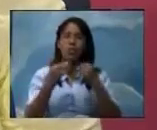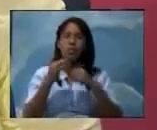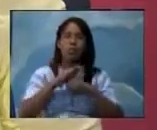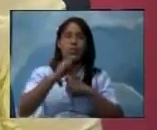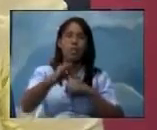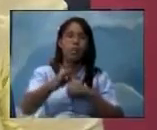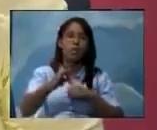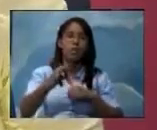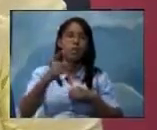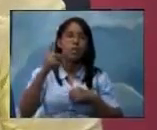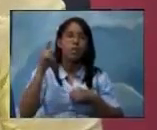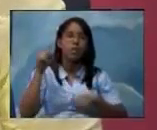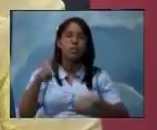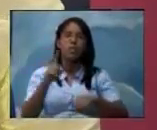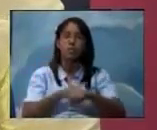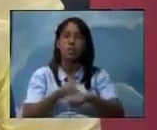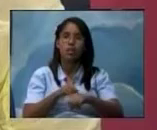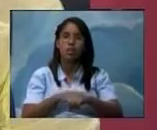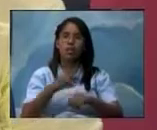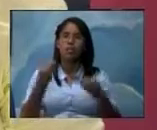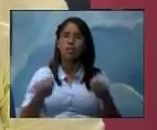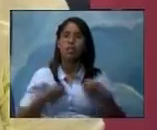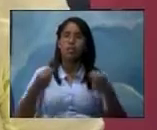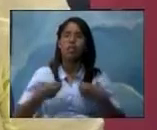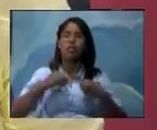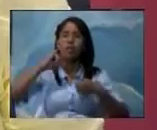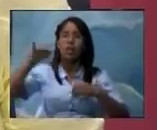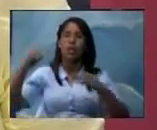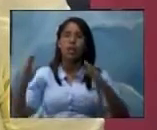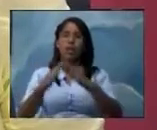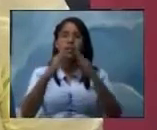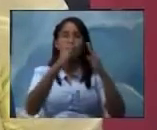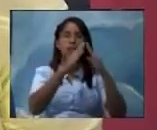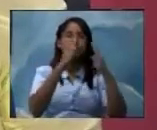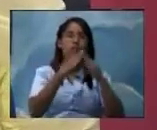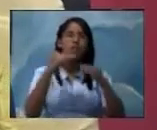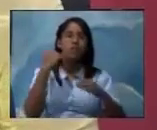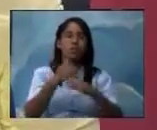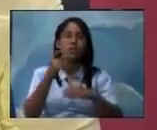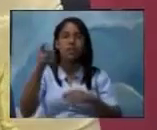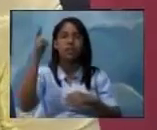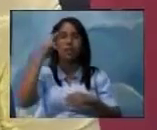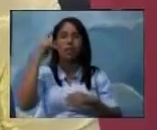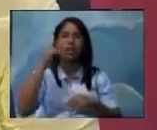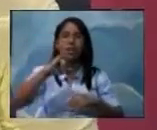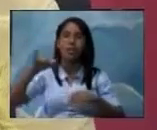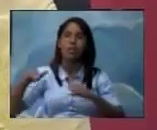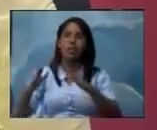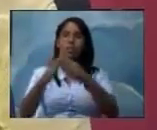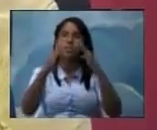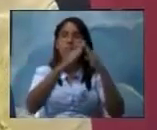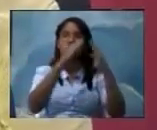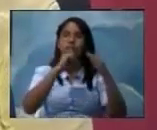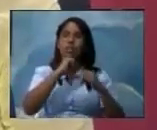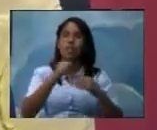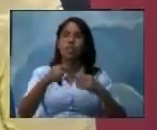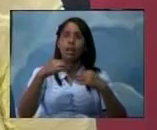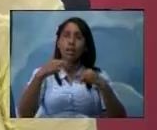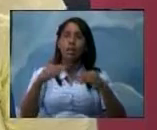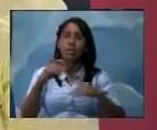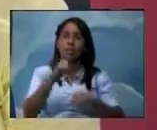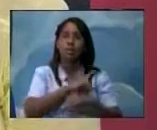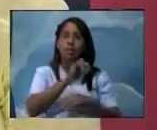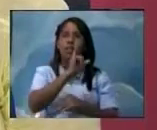lejos. En este momento vivo en Jerusalén. Como ustedes saben, Jerusalén es la